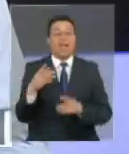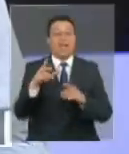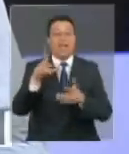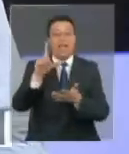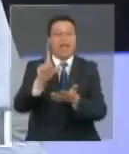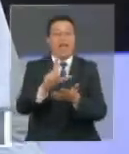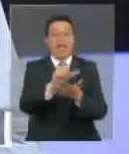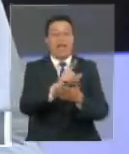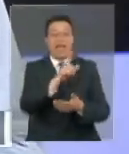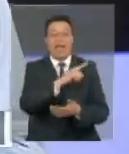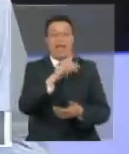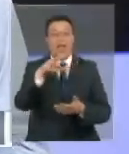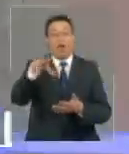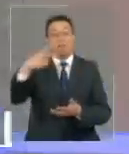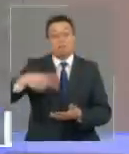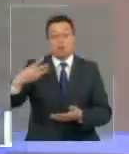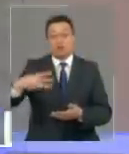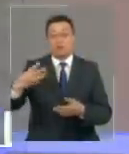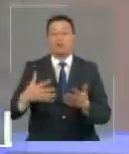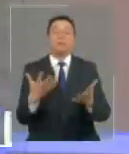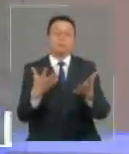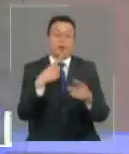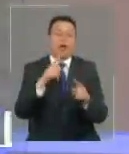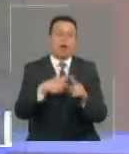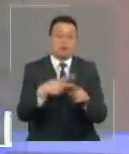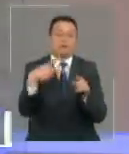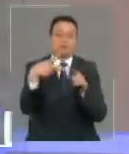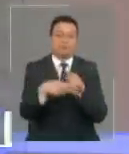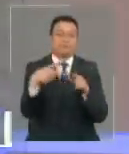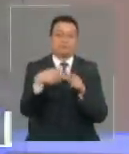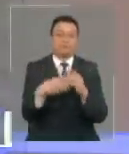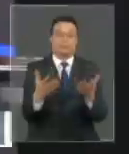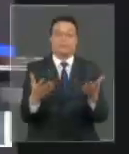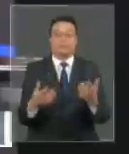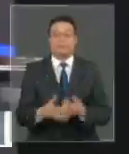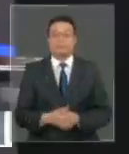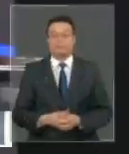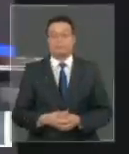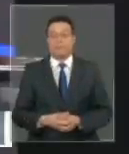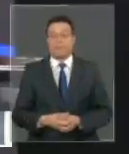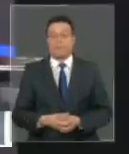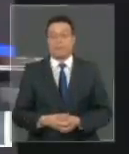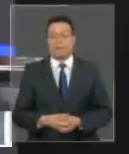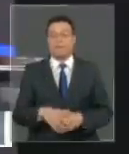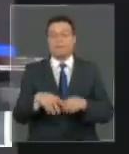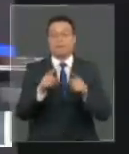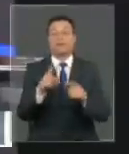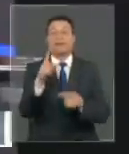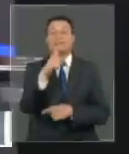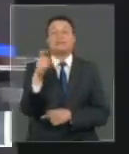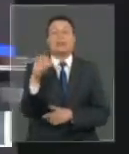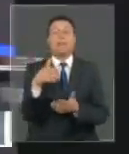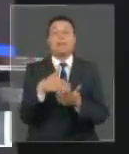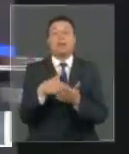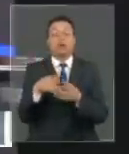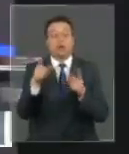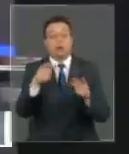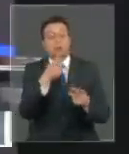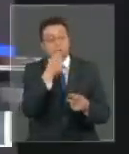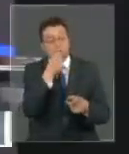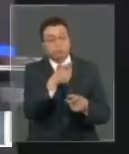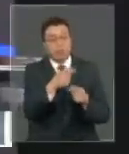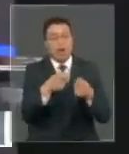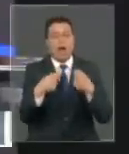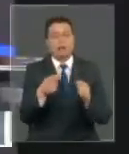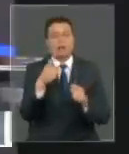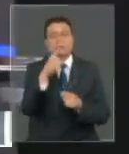además, muy incluso, distinto. Bueno, vamos a dejar que interrumpa de nuevo Marcelo, que no. Pero el formato, perdona, ¿qué pasa con estos 100 millones de pesos que está denunciando, donde dice que